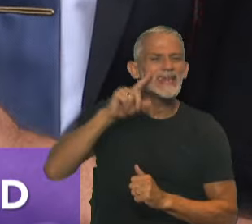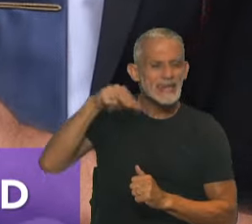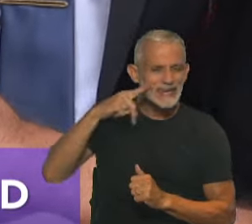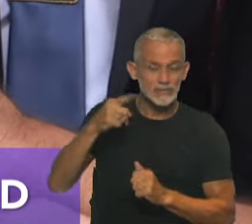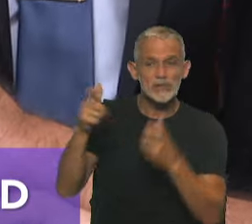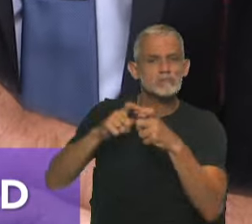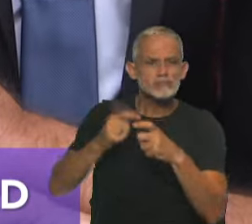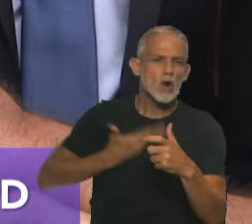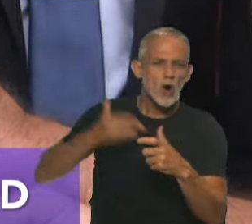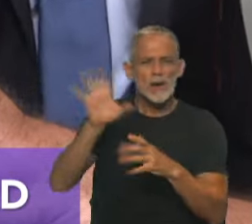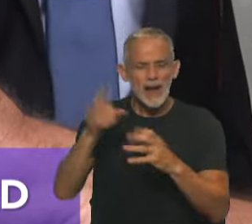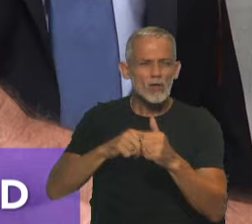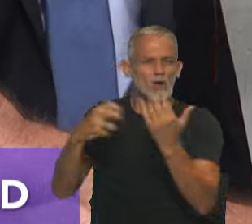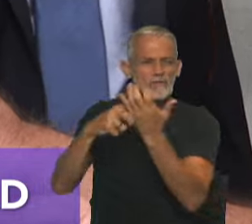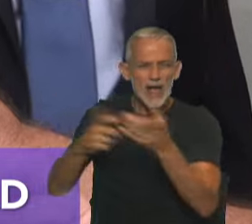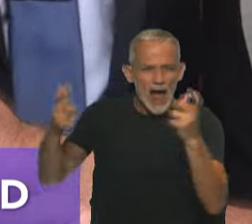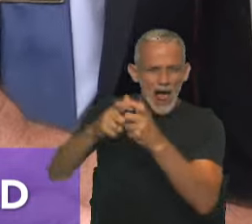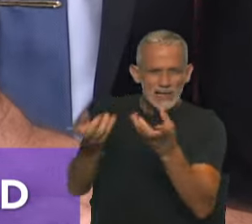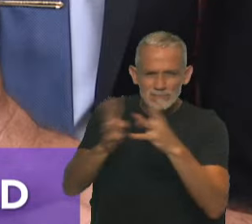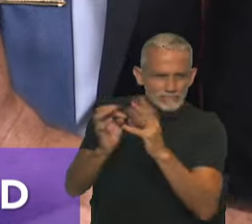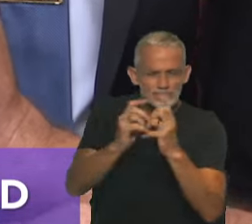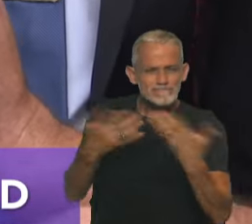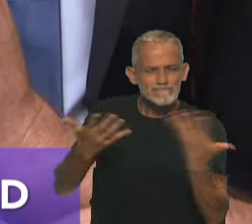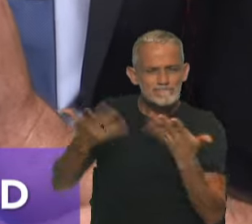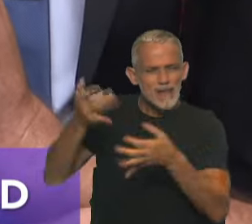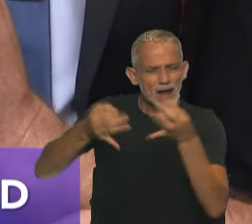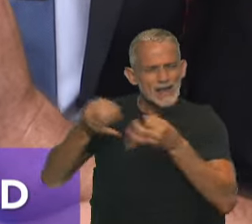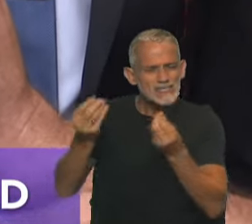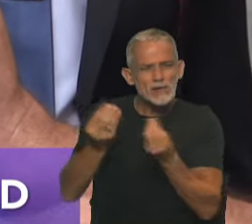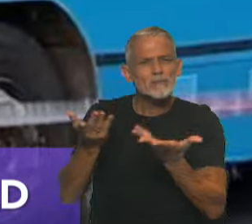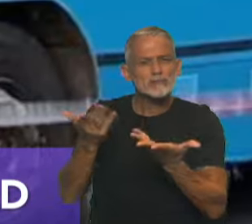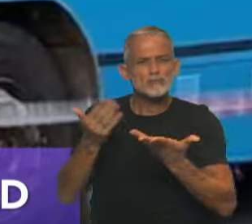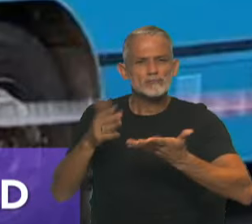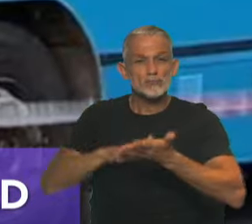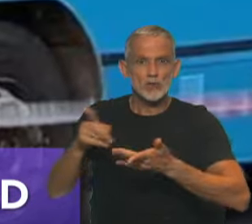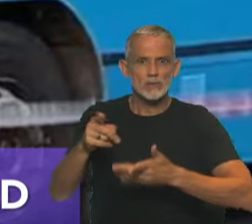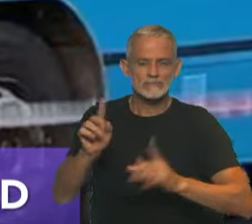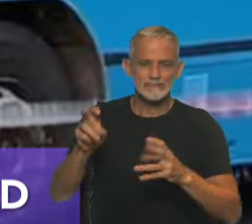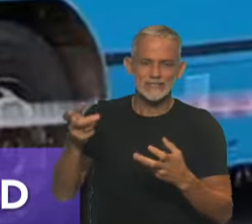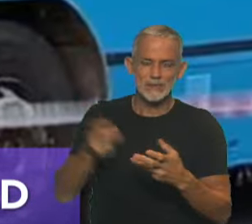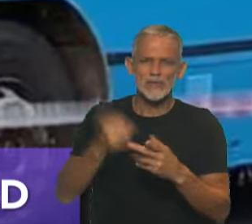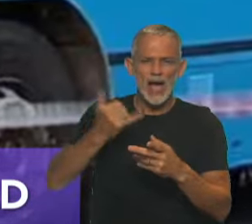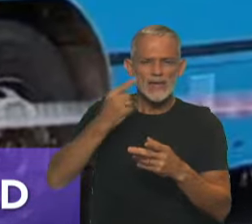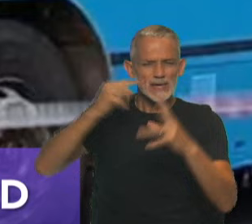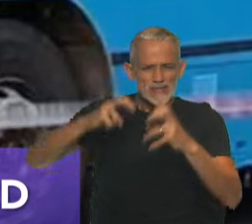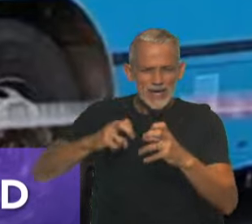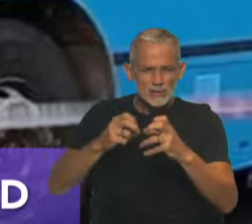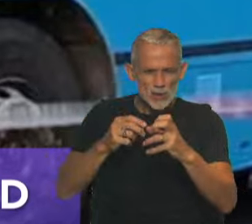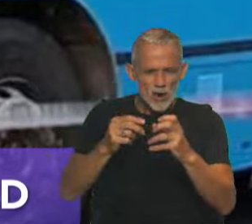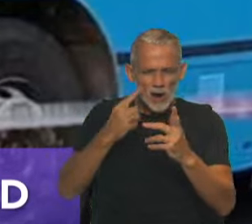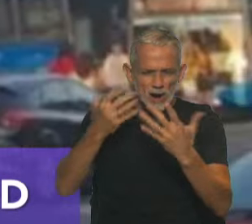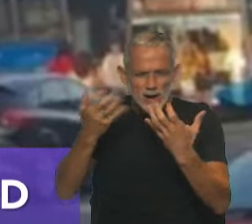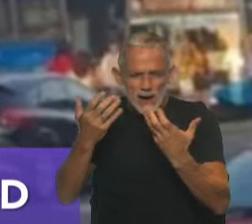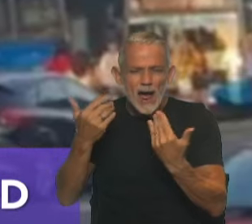el gobernador con los fiscales estuvieron analizando el caso hay algunas líneas de investigación Así